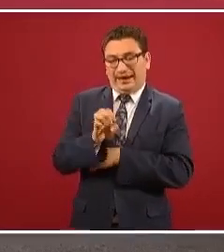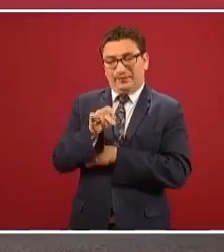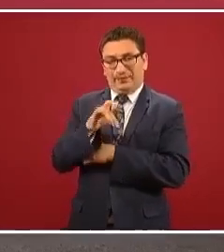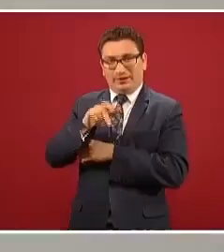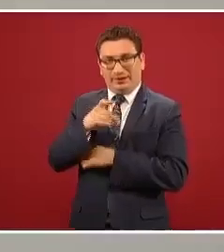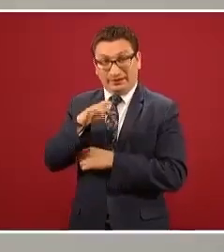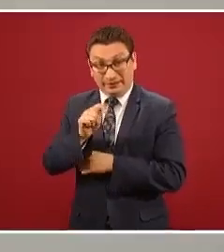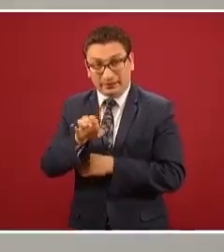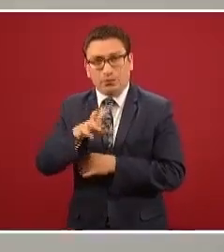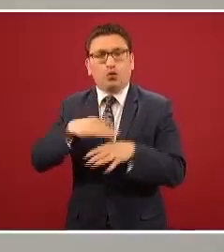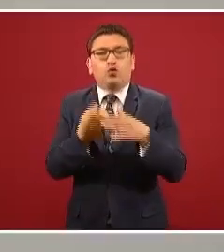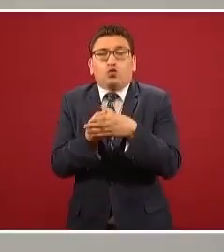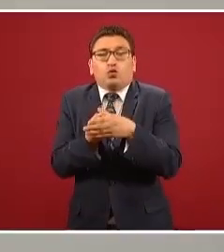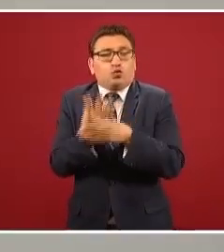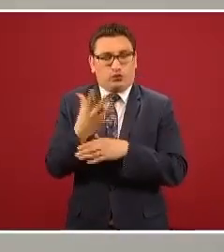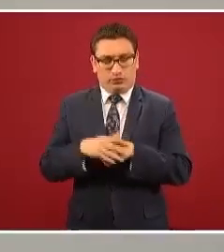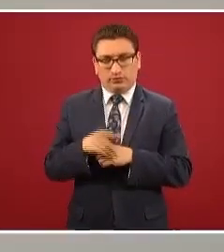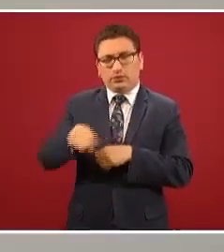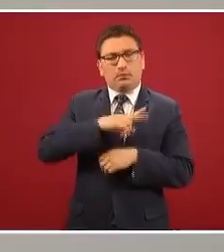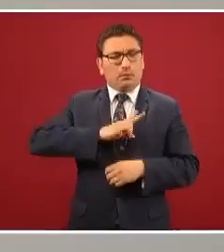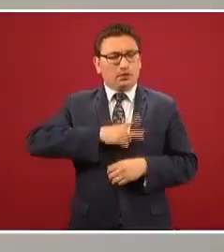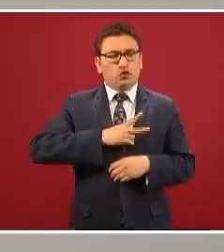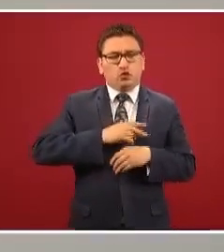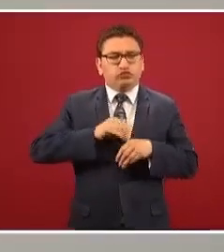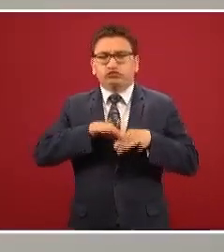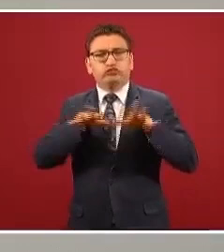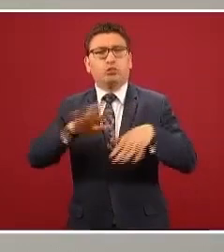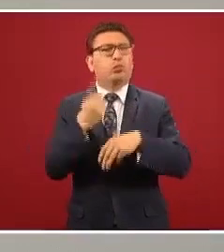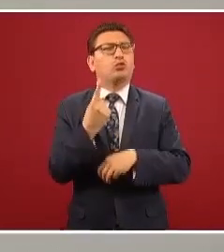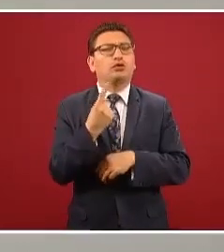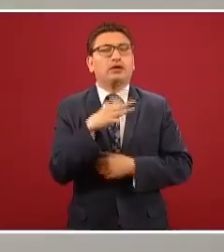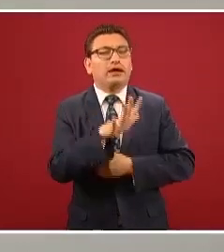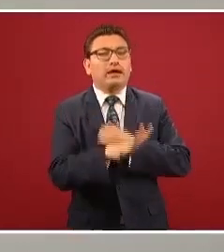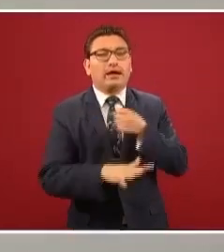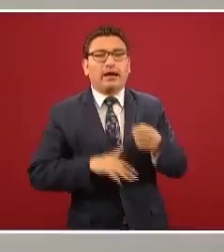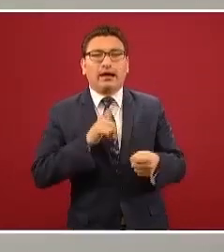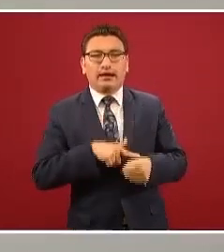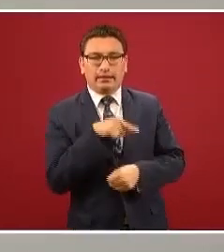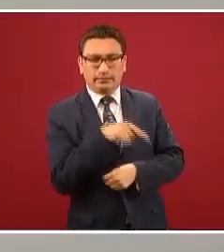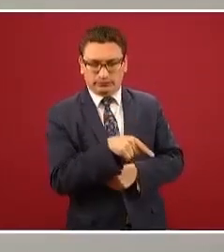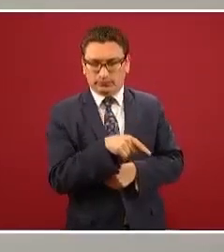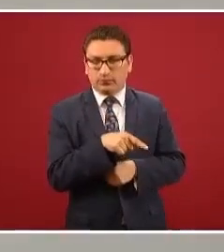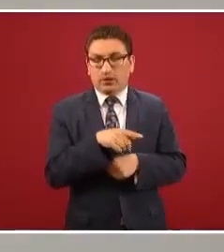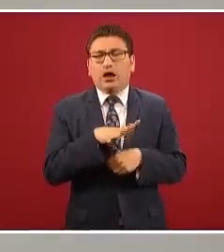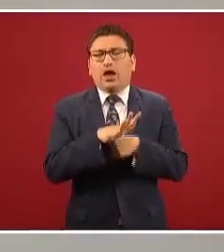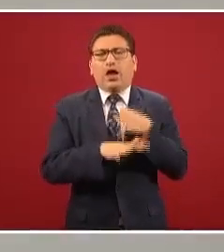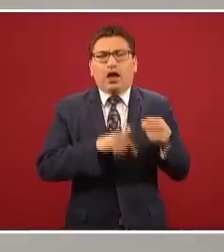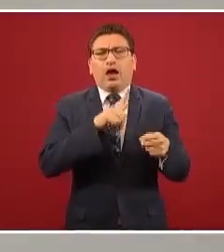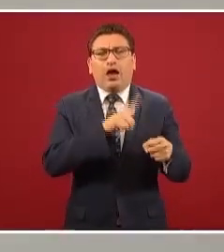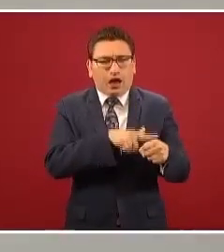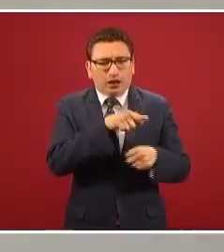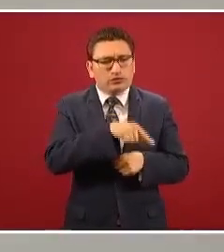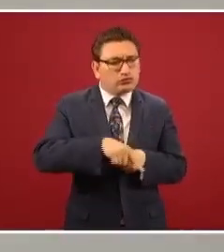La gran mayoría de los virus emergentes provienen del reino animal, Originalmente circulan entre otras